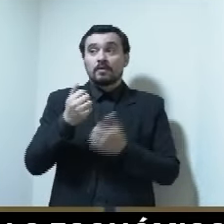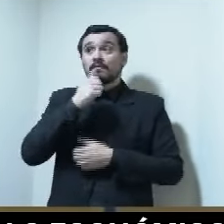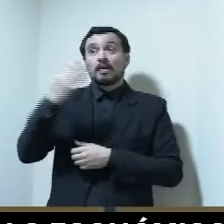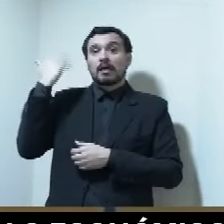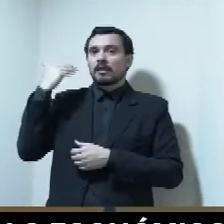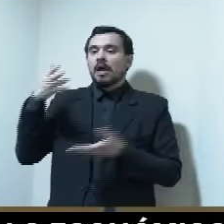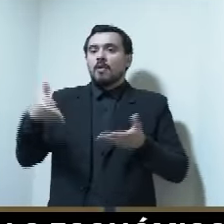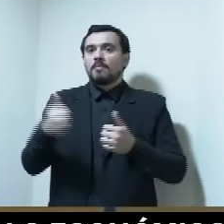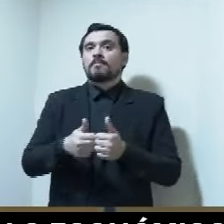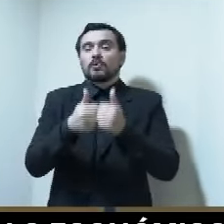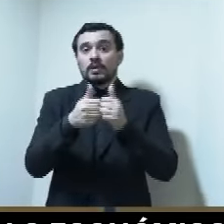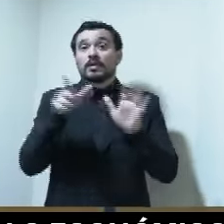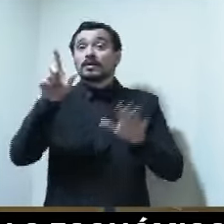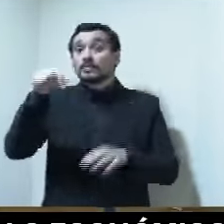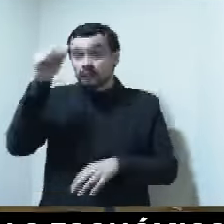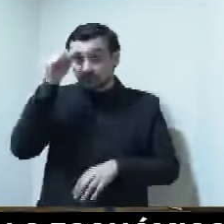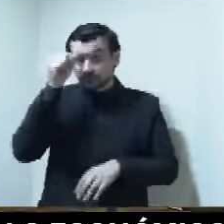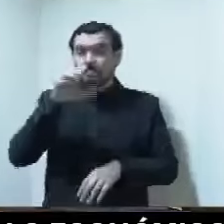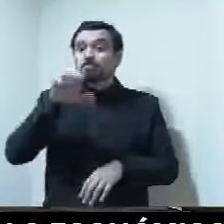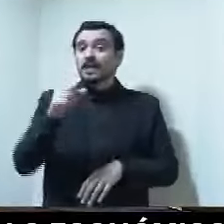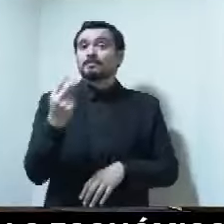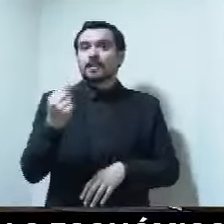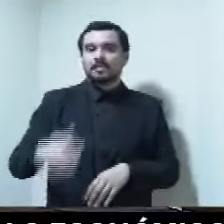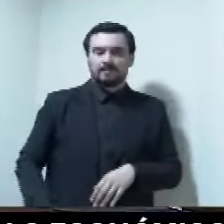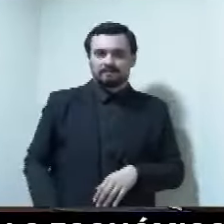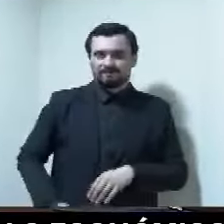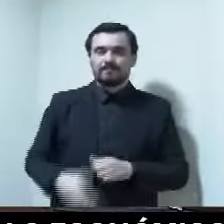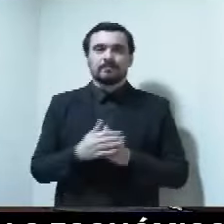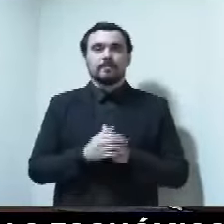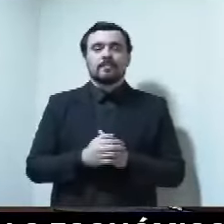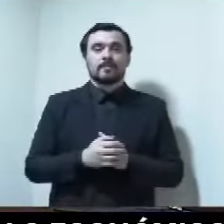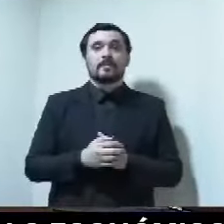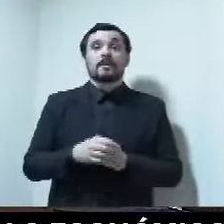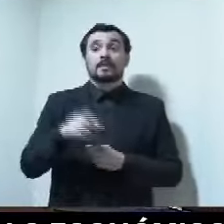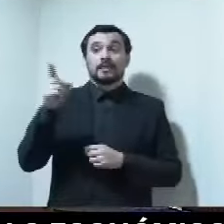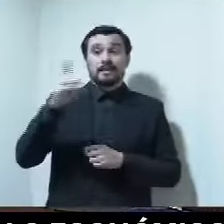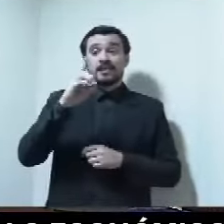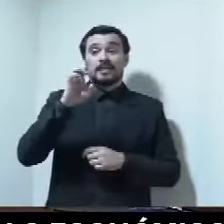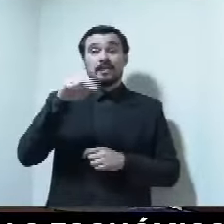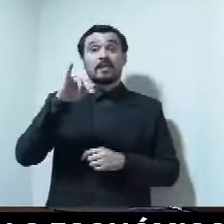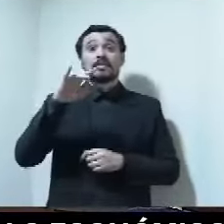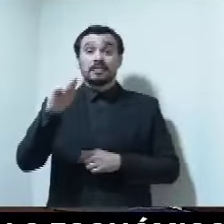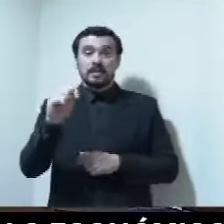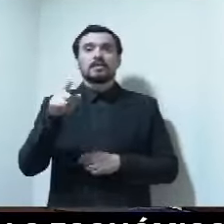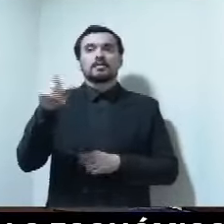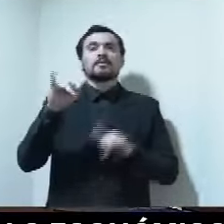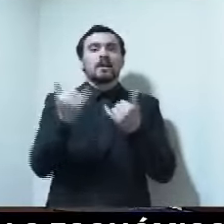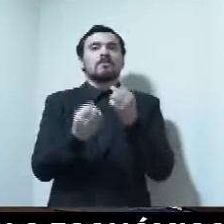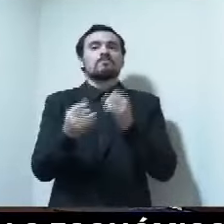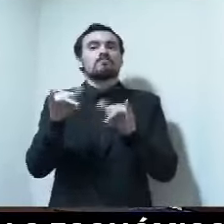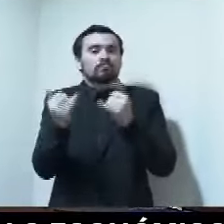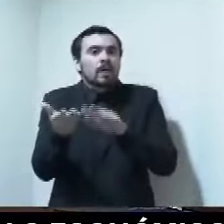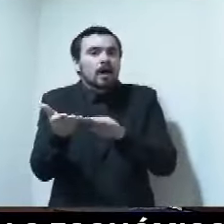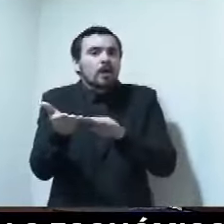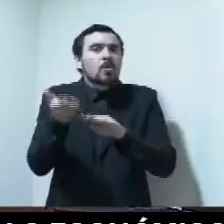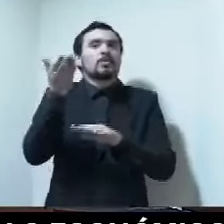anterior. Esto significa más plata en los bolsillos. La DENIT, desde su creación, ha registrado un aumento